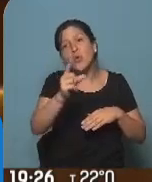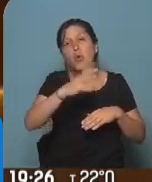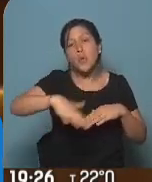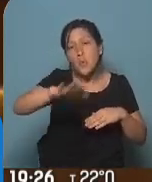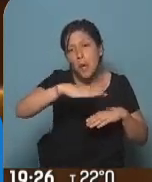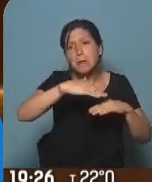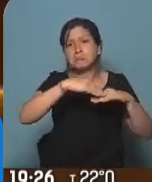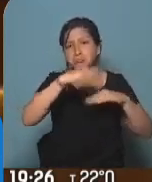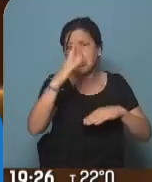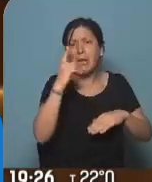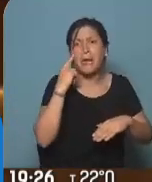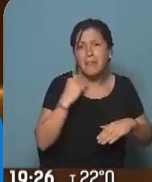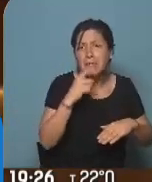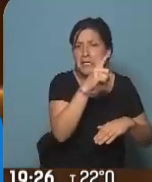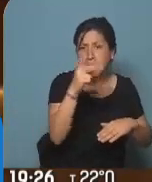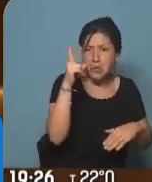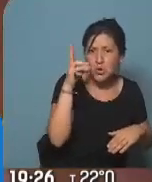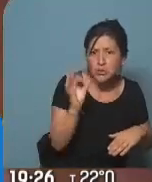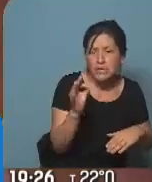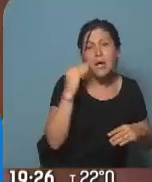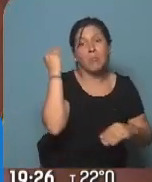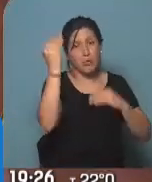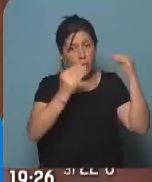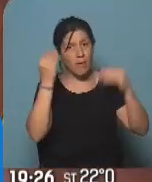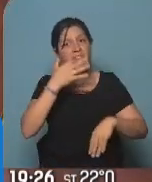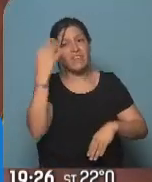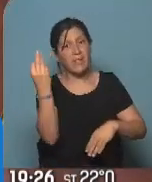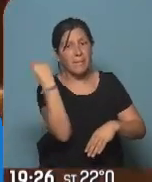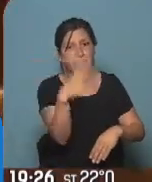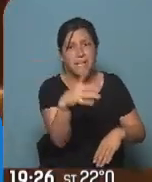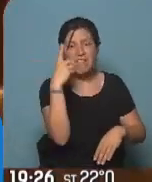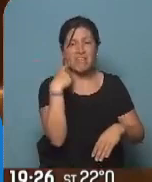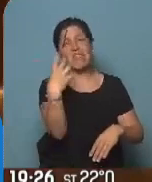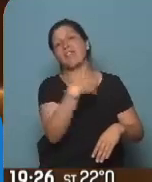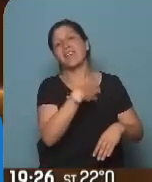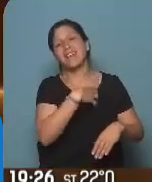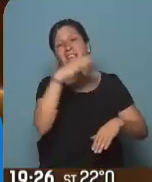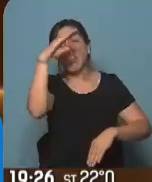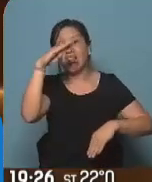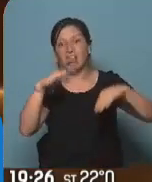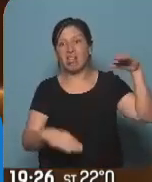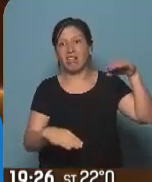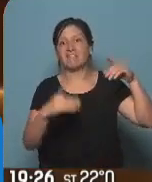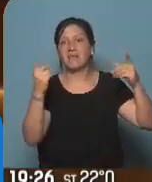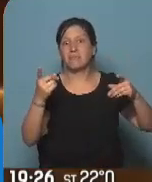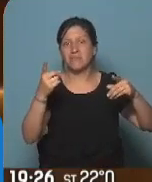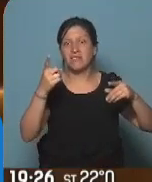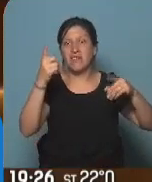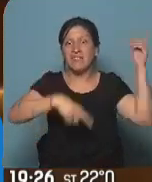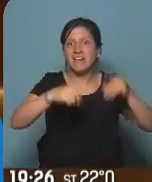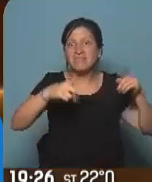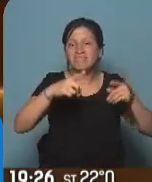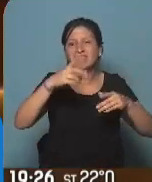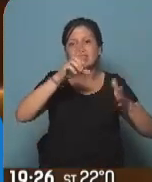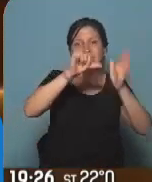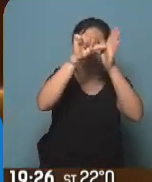que no solo es preocupante porque se pierden días de clase, sino también por la desigualdad regional en el acceso al derecho,